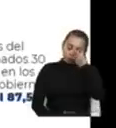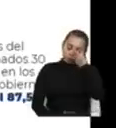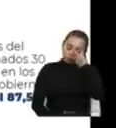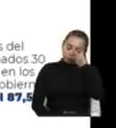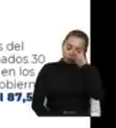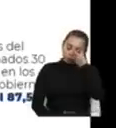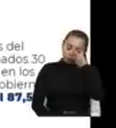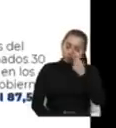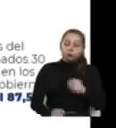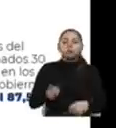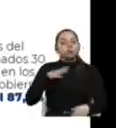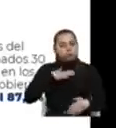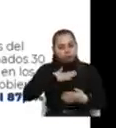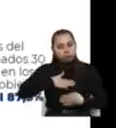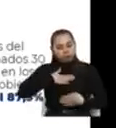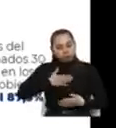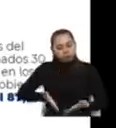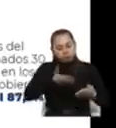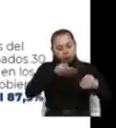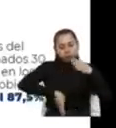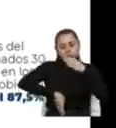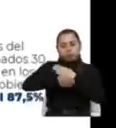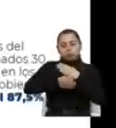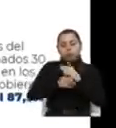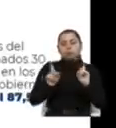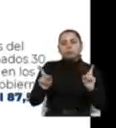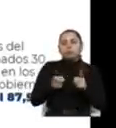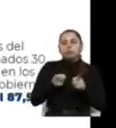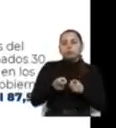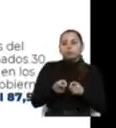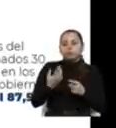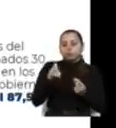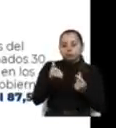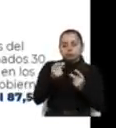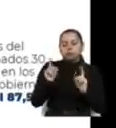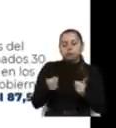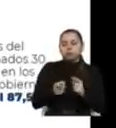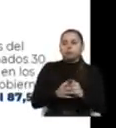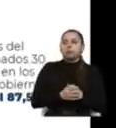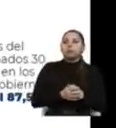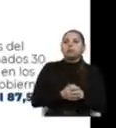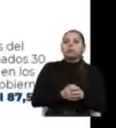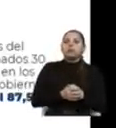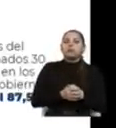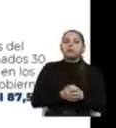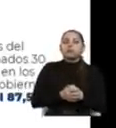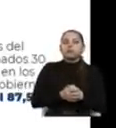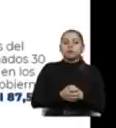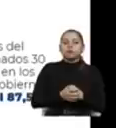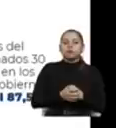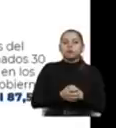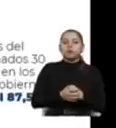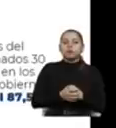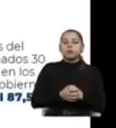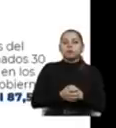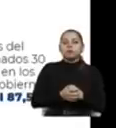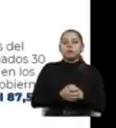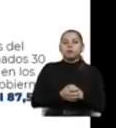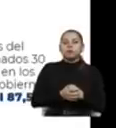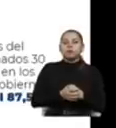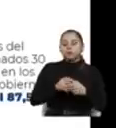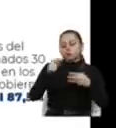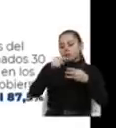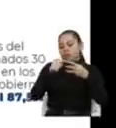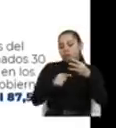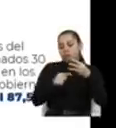Tranquilo, continúe, señor ministro. Trataré de hacerlos muy rápido, porque son respecto de tres